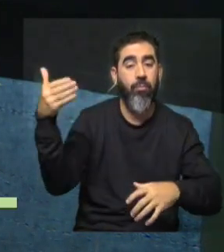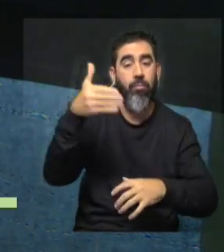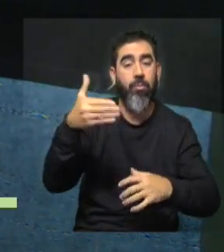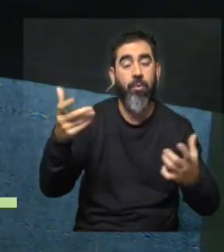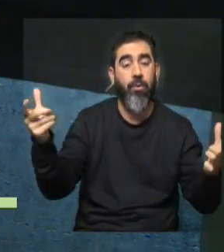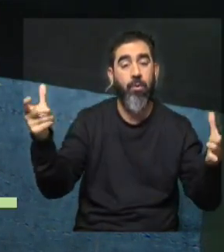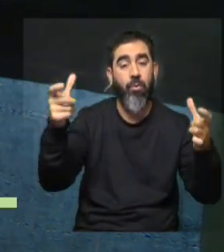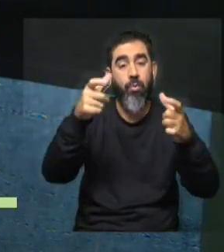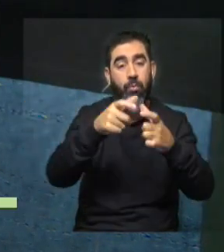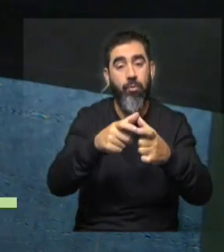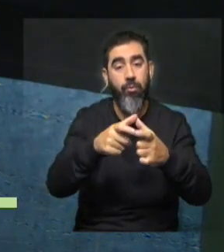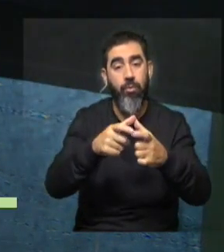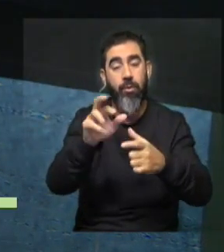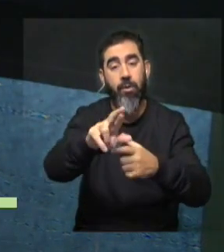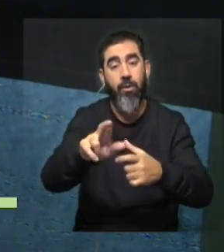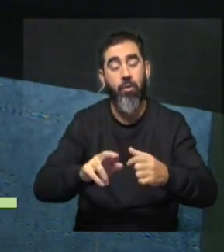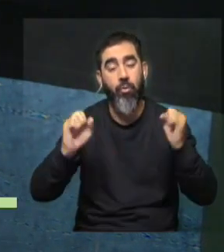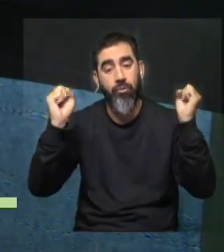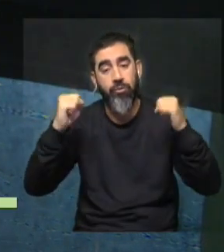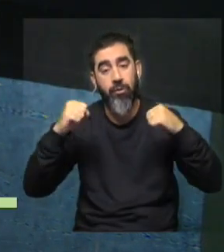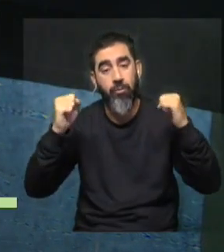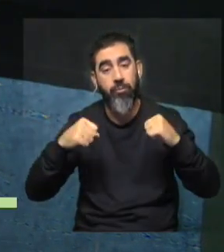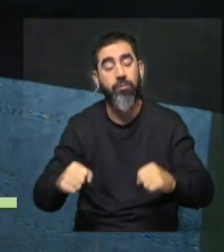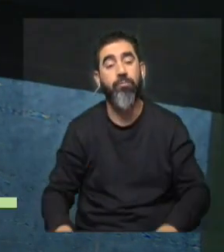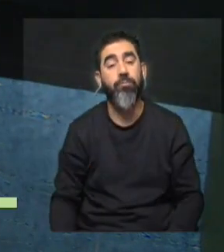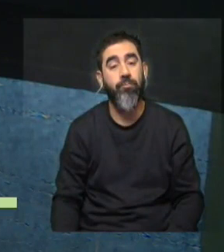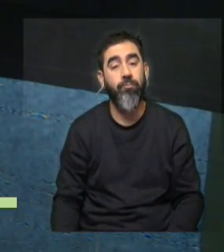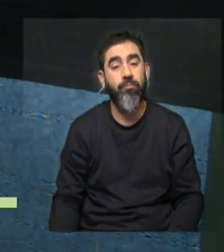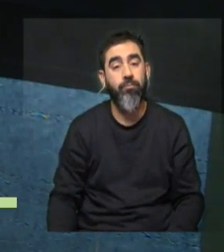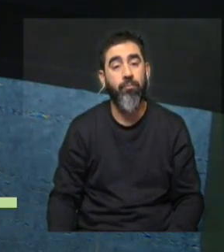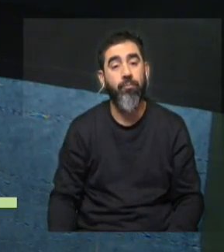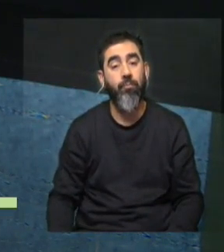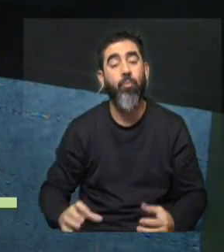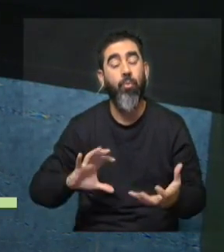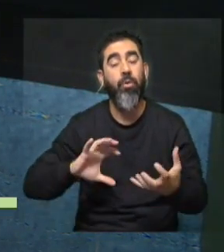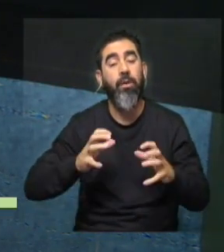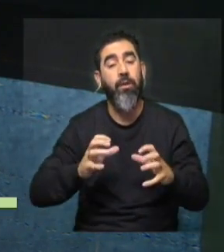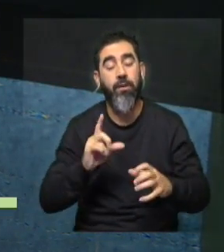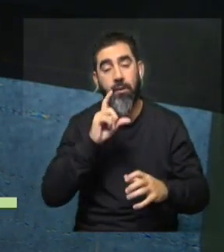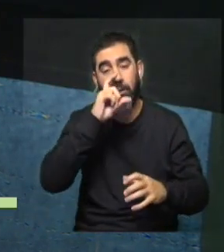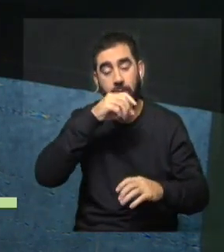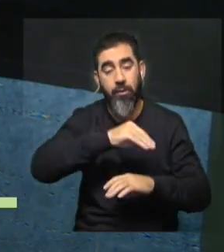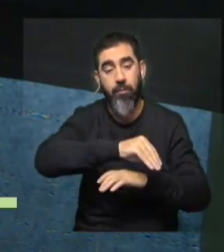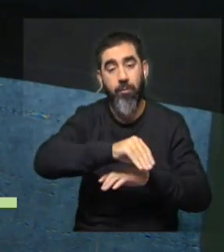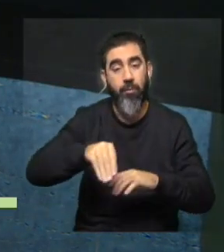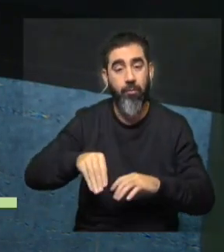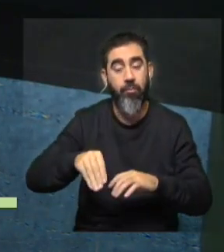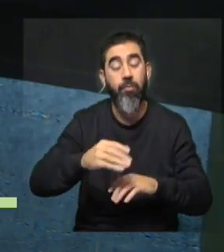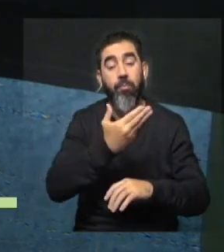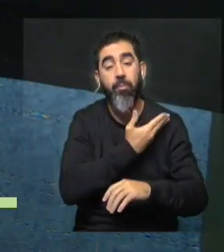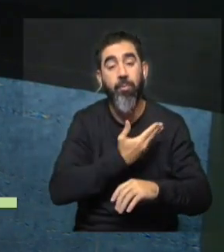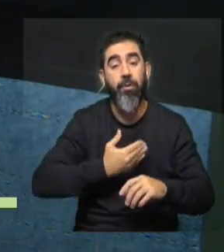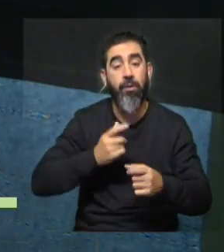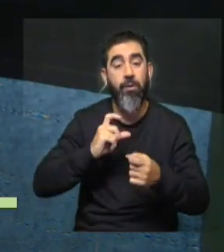reunión de la comisión de el río Santa Lucía porque bueno por esta crisis además que enfrenta en Montevideo y el área metropolitana el presidente